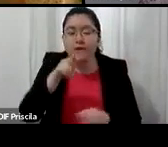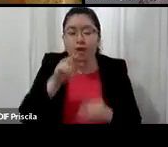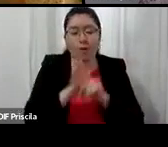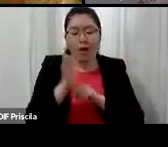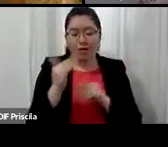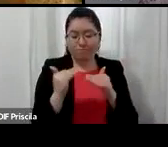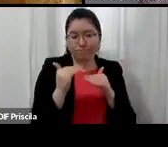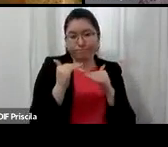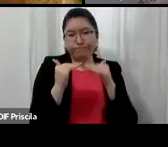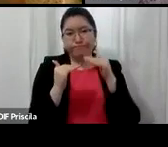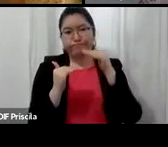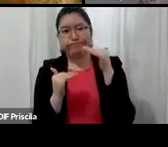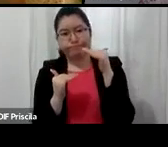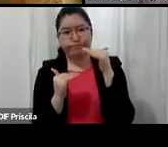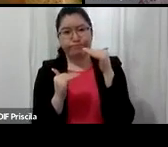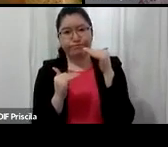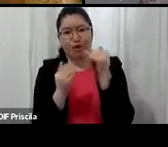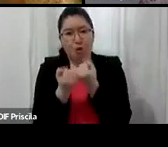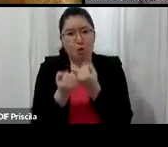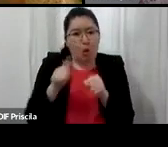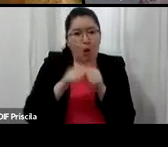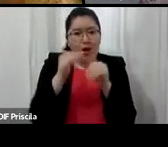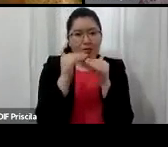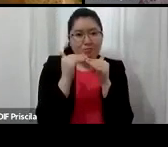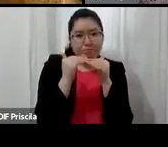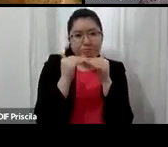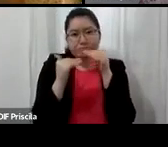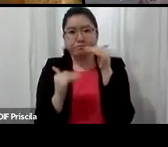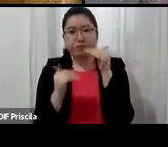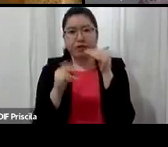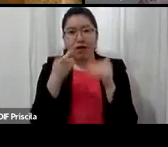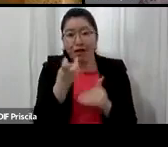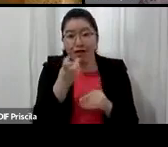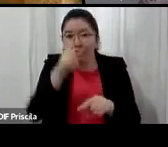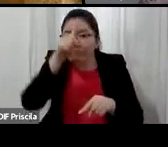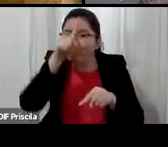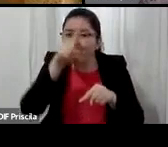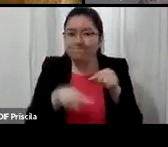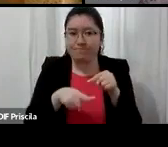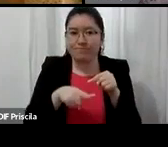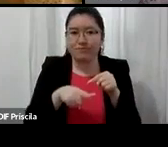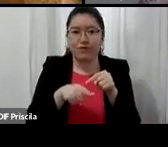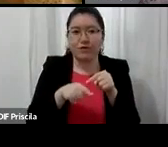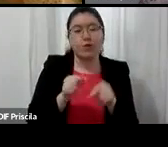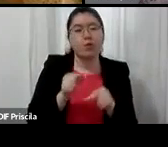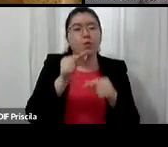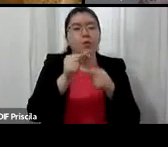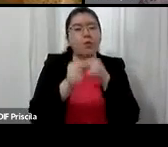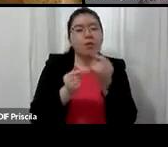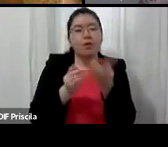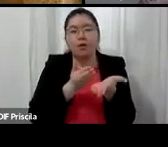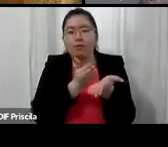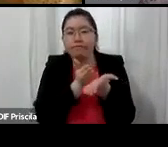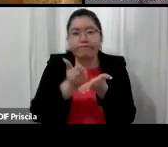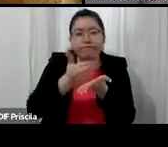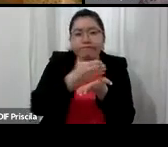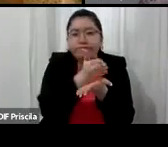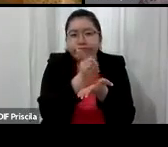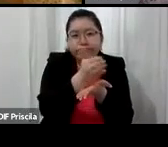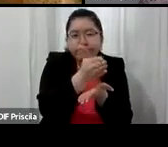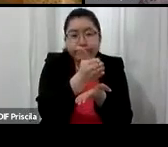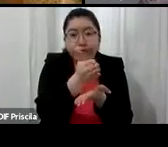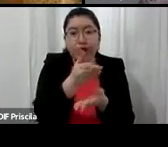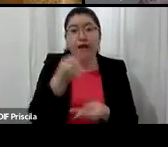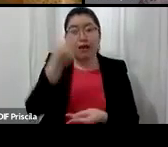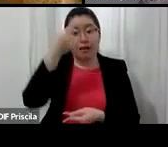inequidades y desigualdades sociales. Entonces, es algo que va abriendo camino en el sentido que